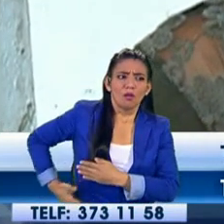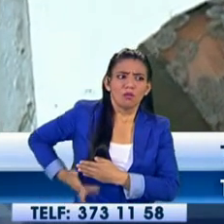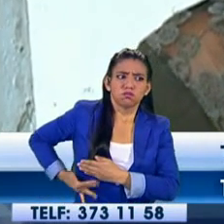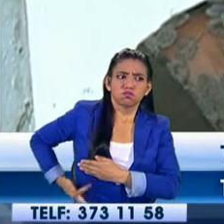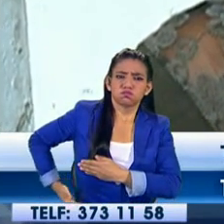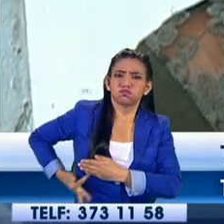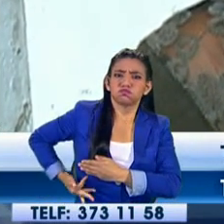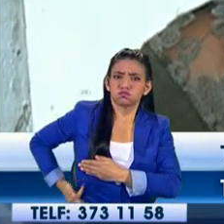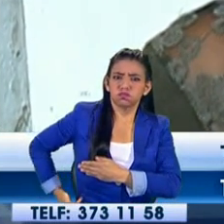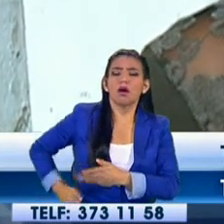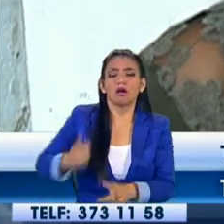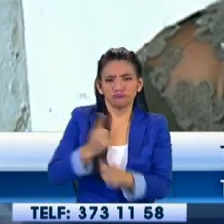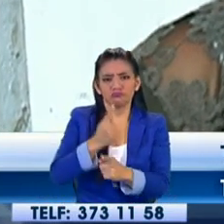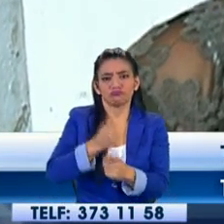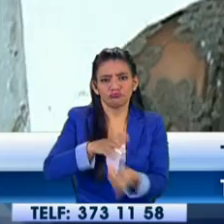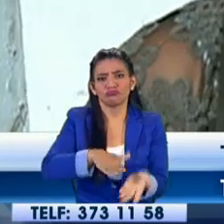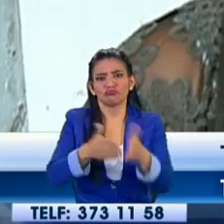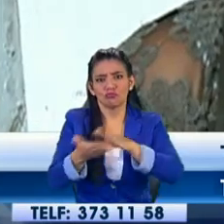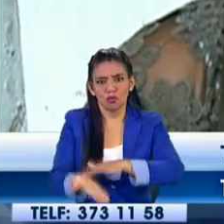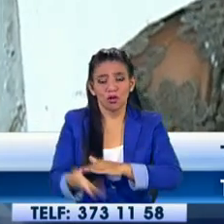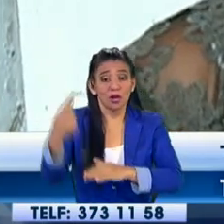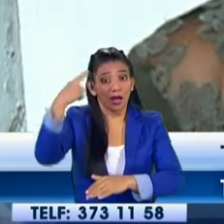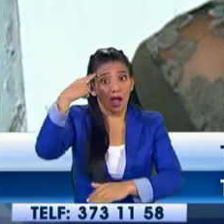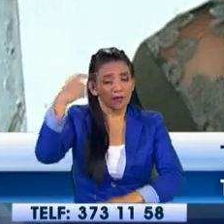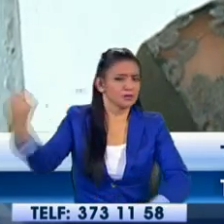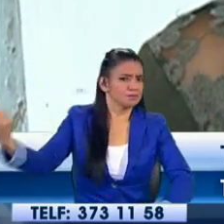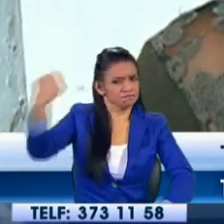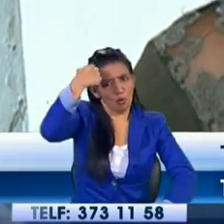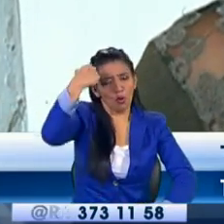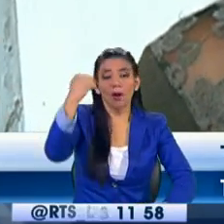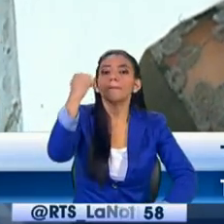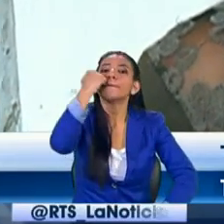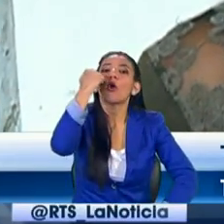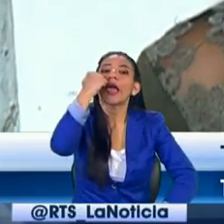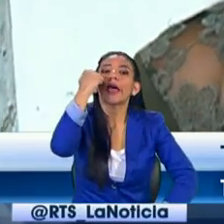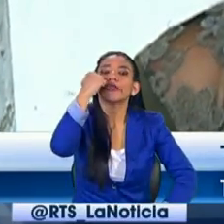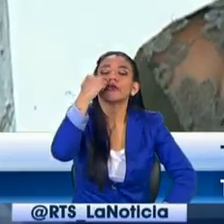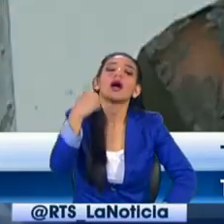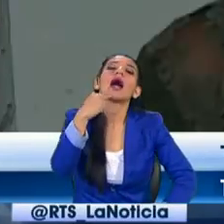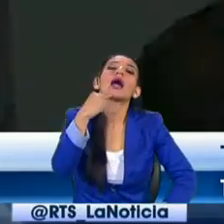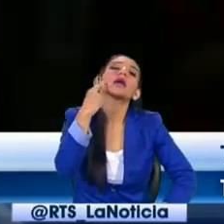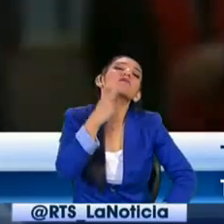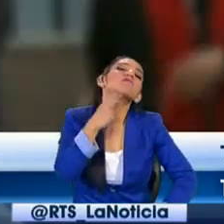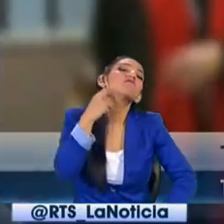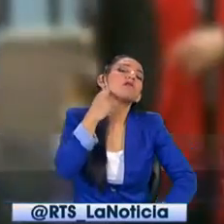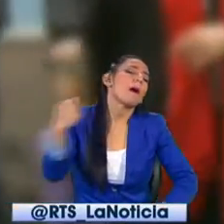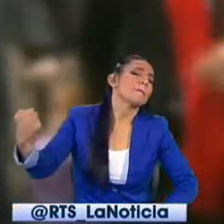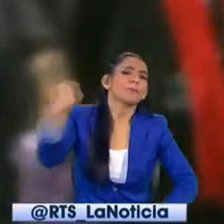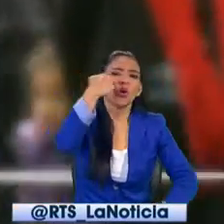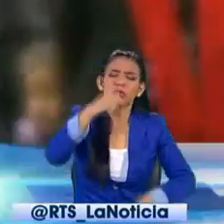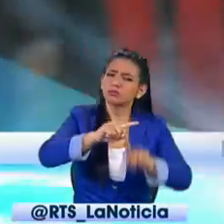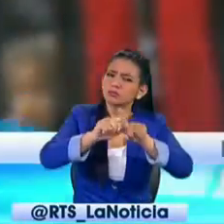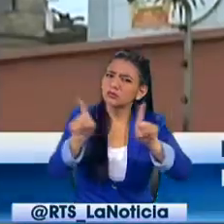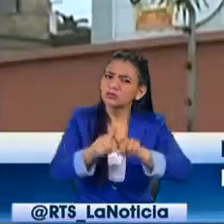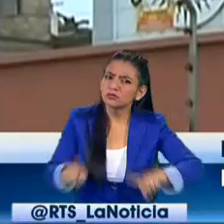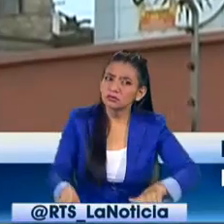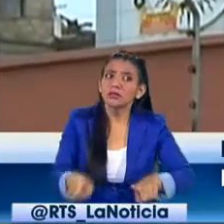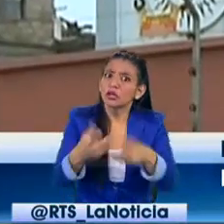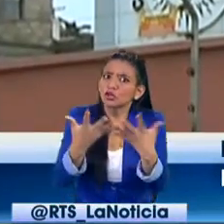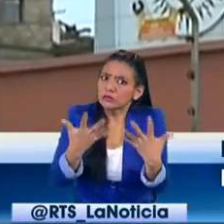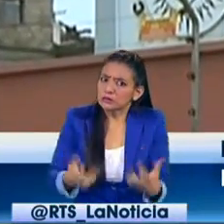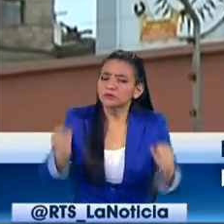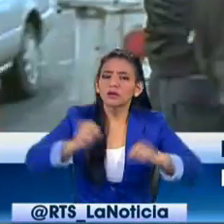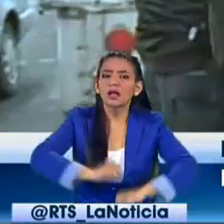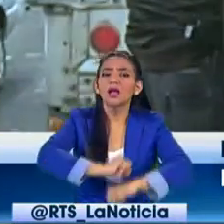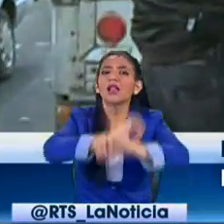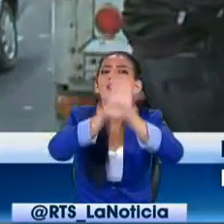cual ella fallece. Tiene moretones en la cabeza, tiene unos moretones aquí en la quijada, o sea, varios golpes. Investigar y esclarecer el caso es